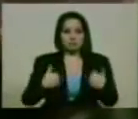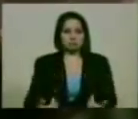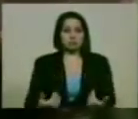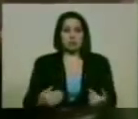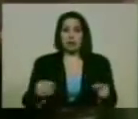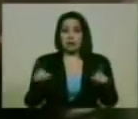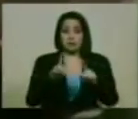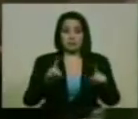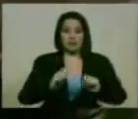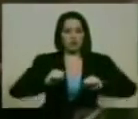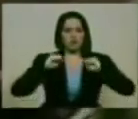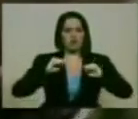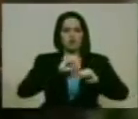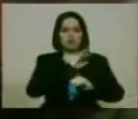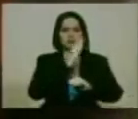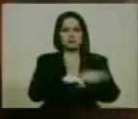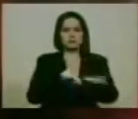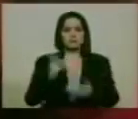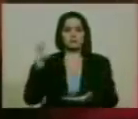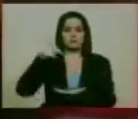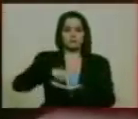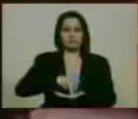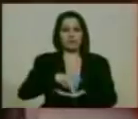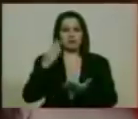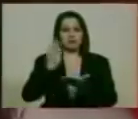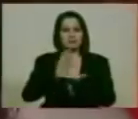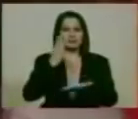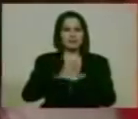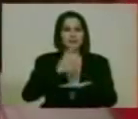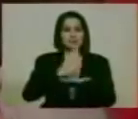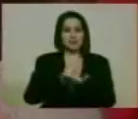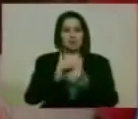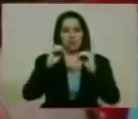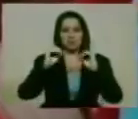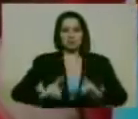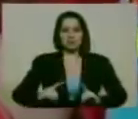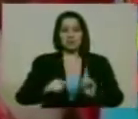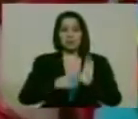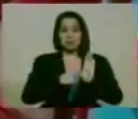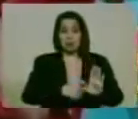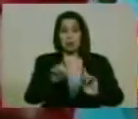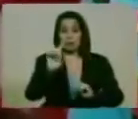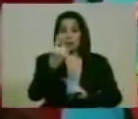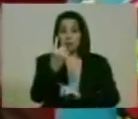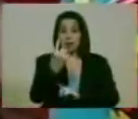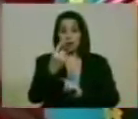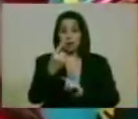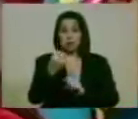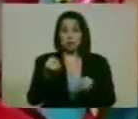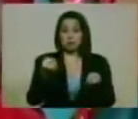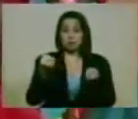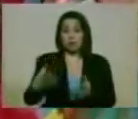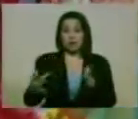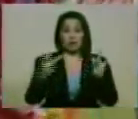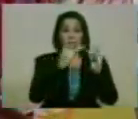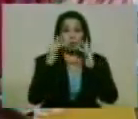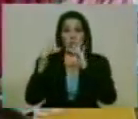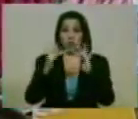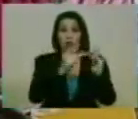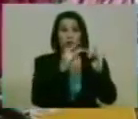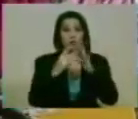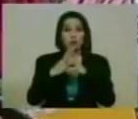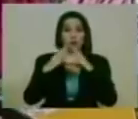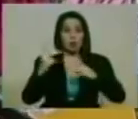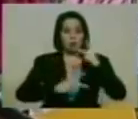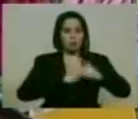y debates hemos decidido, primero, garantizar una política de Estado que permita la conectividad de todos los